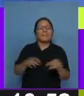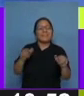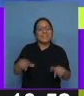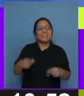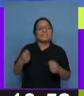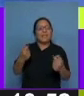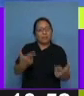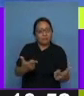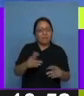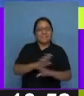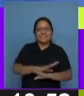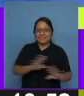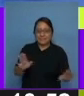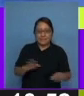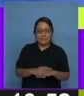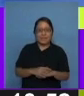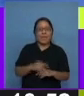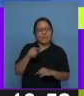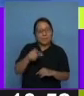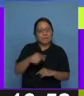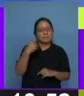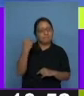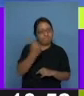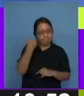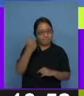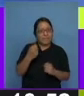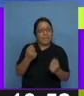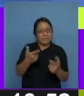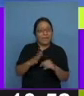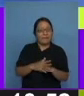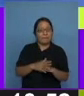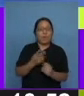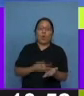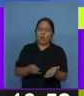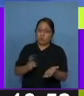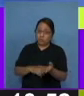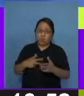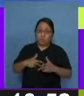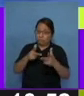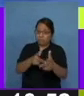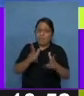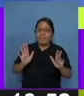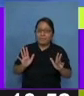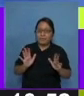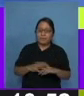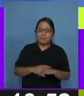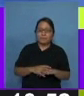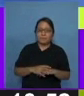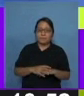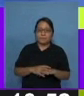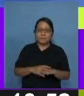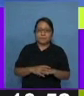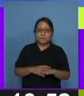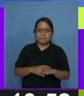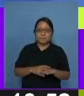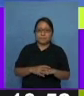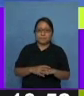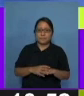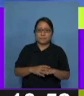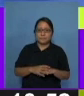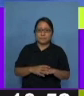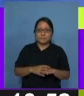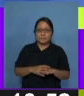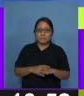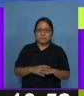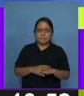ofrecimiento que hay ya para ellos es muy importante. Y les repito, más allá de que hoy nosotros consideremos